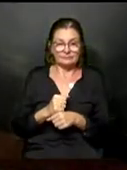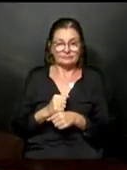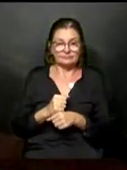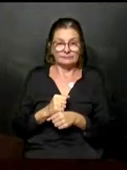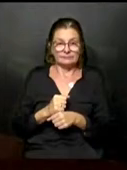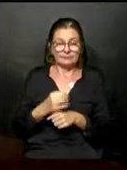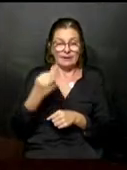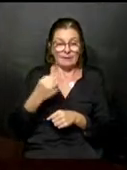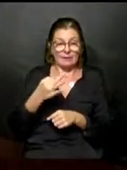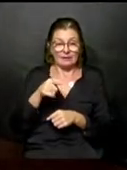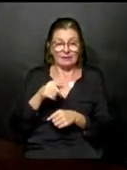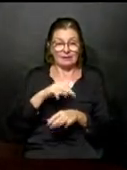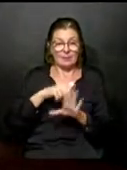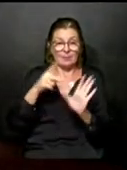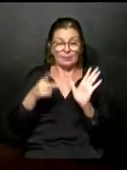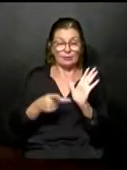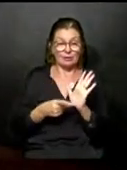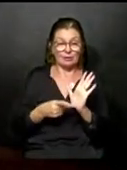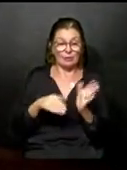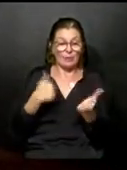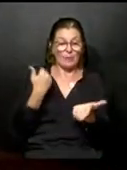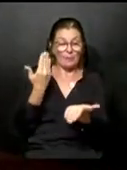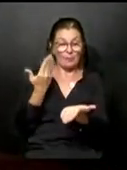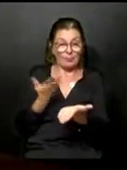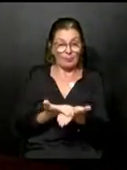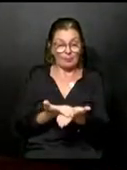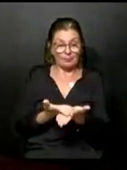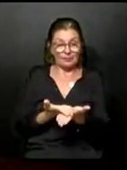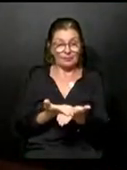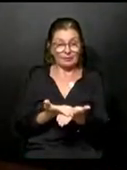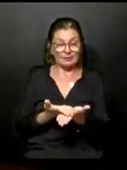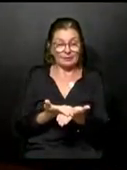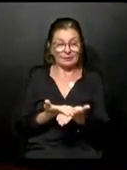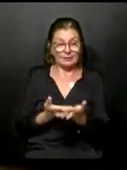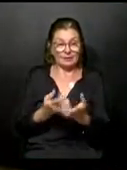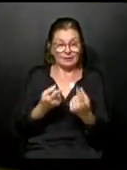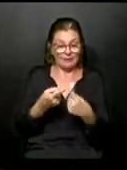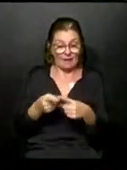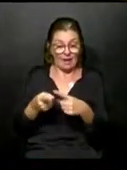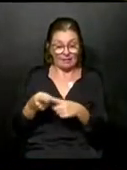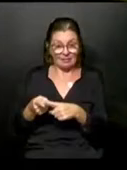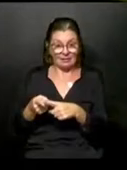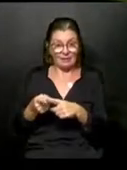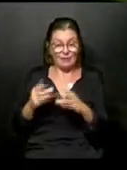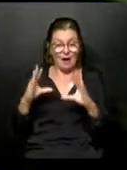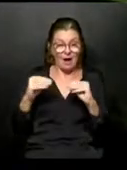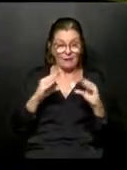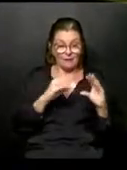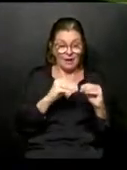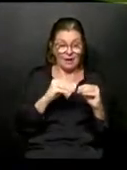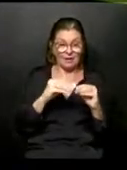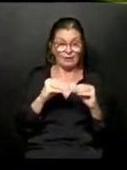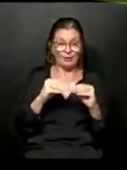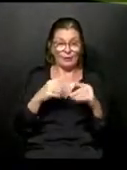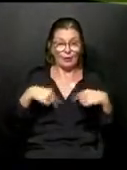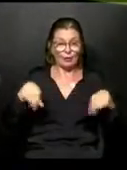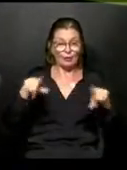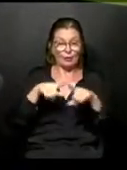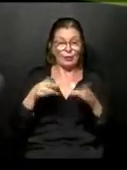Bien, Cristina, este proyecto que tú propusiste tiene varias patas, fue dialogado con todos